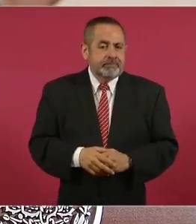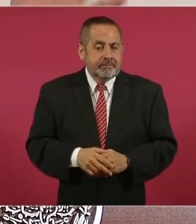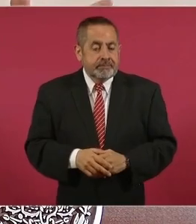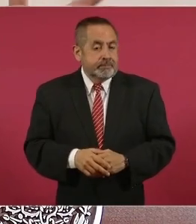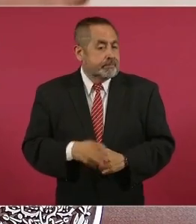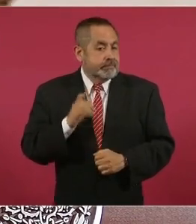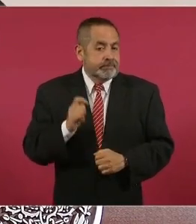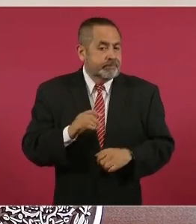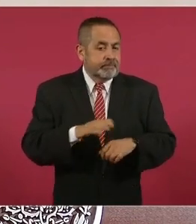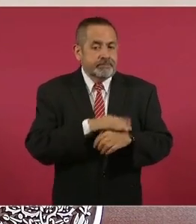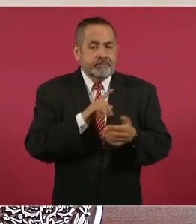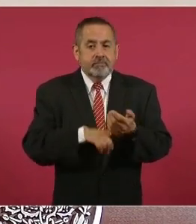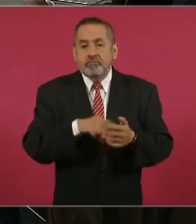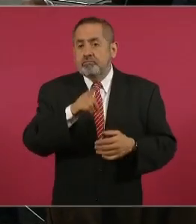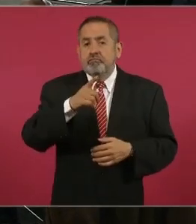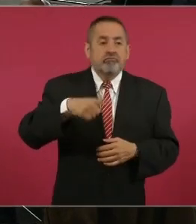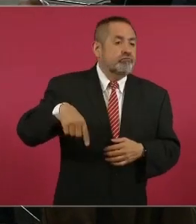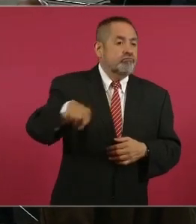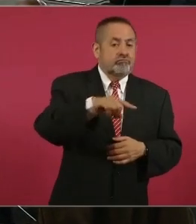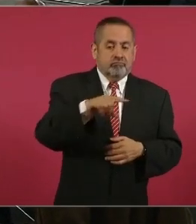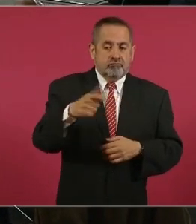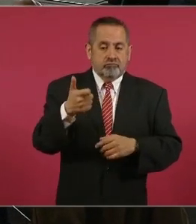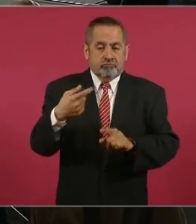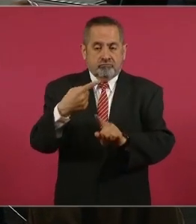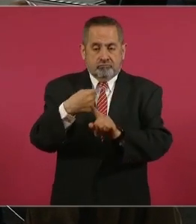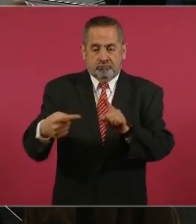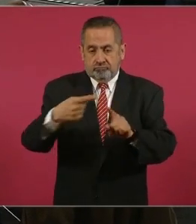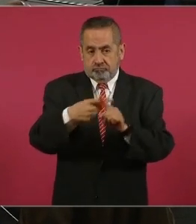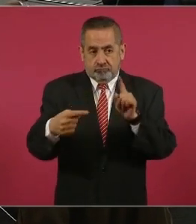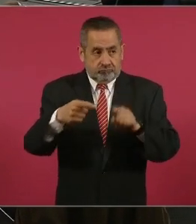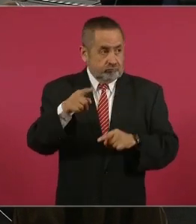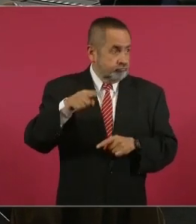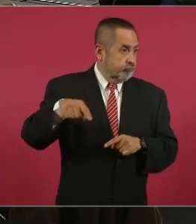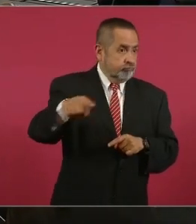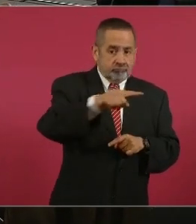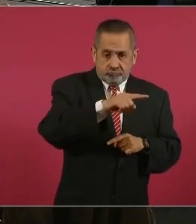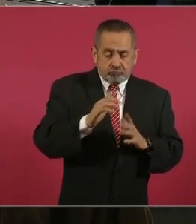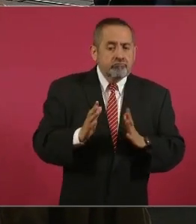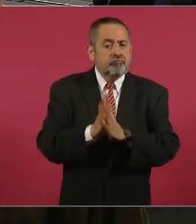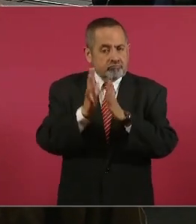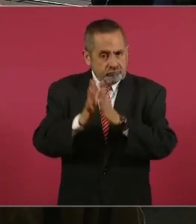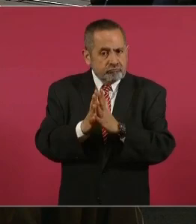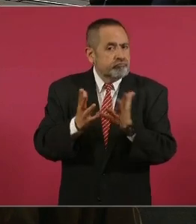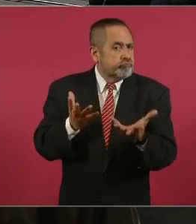porque los integrantes de las clases medias participan